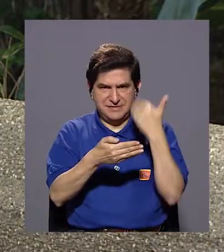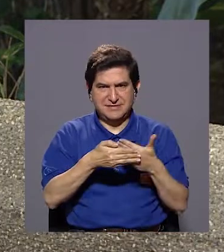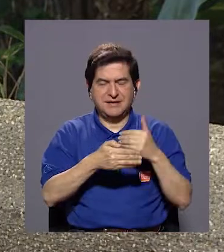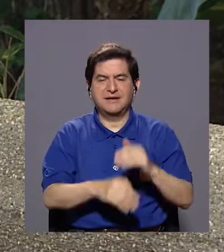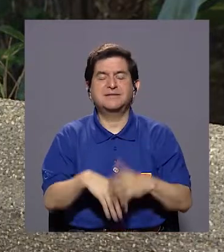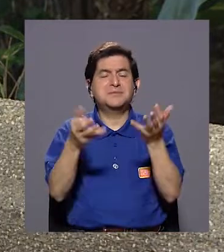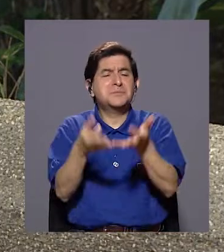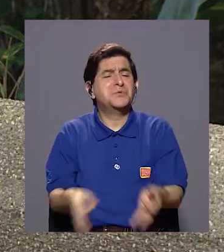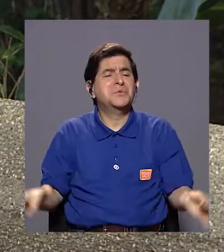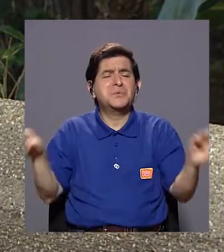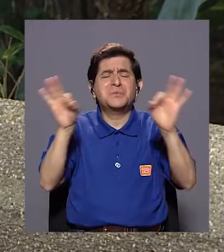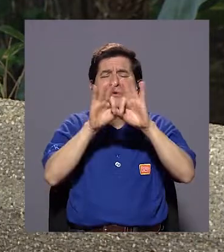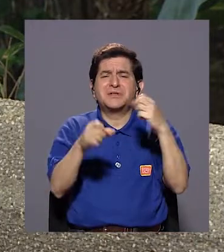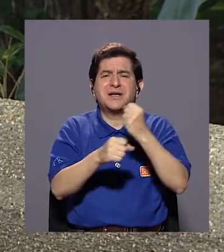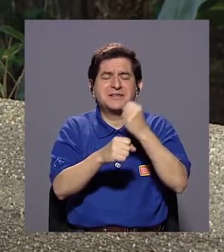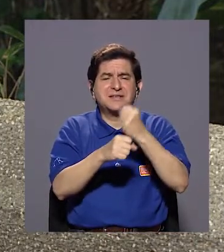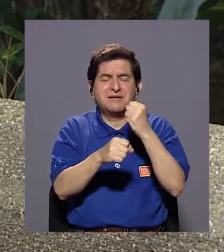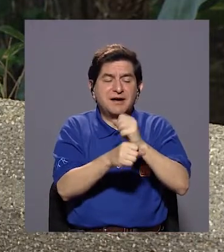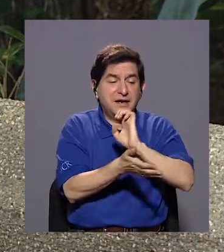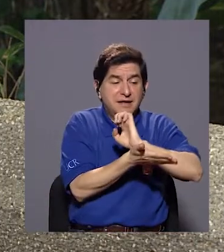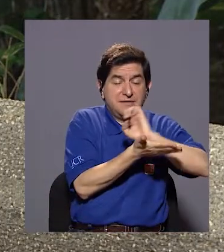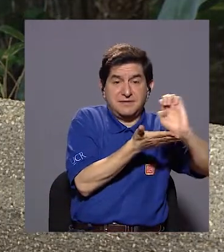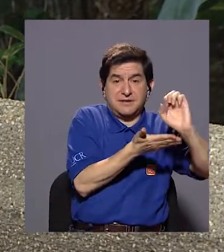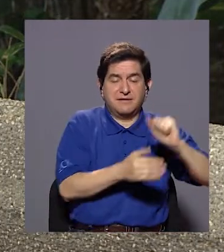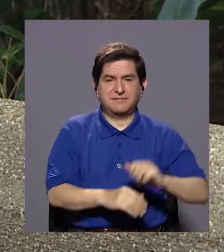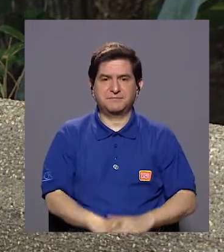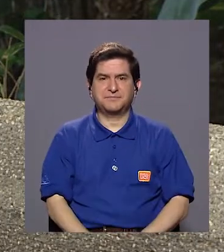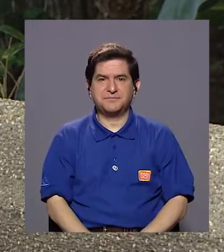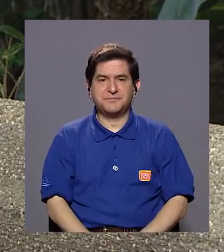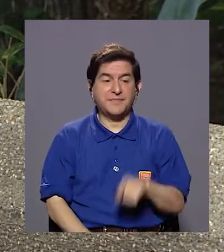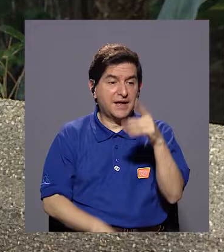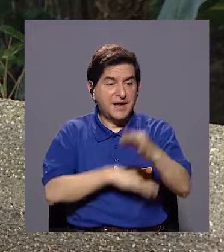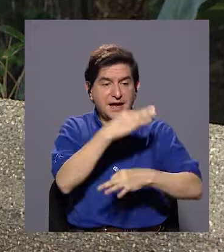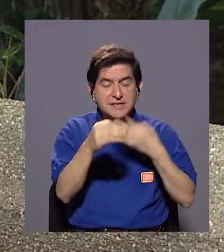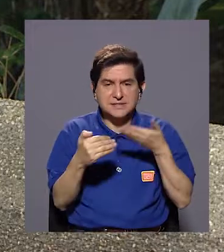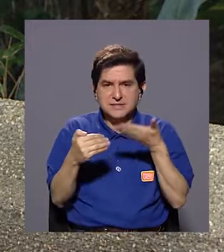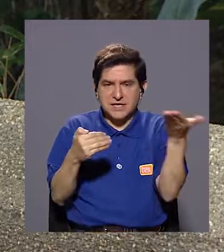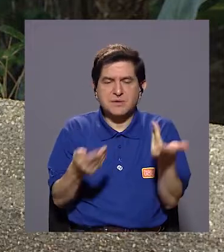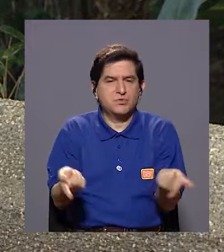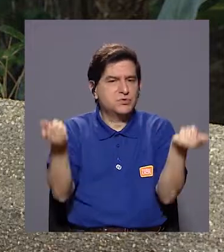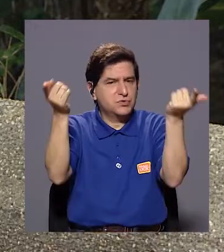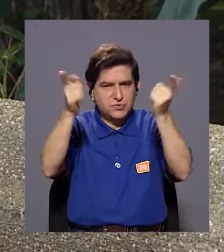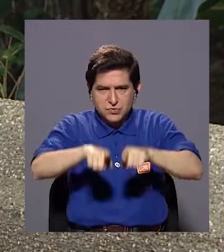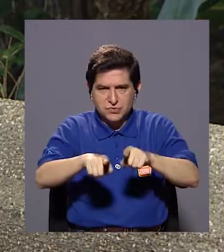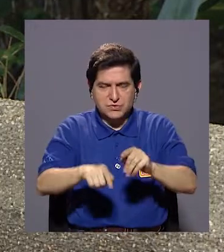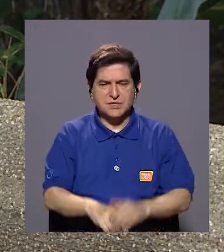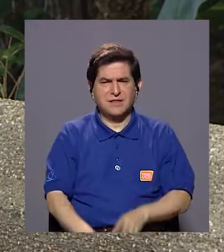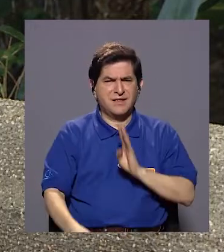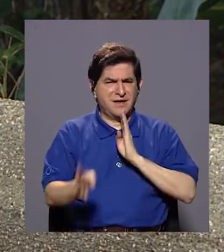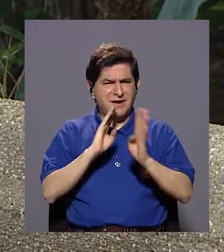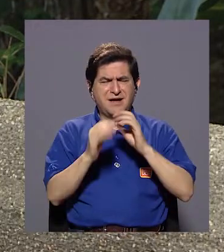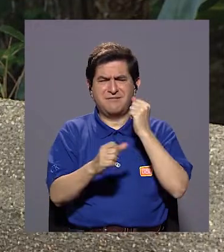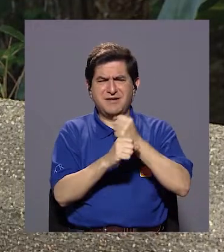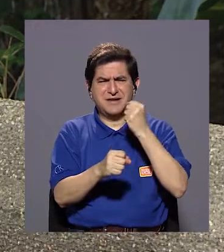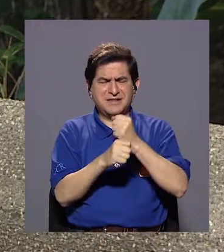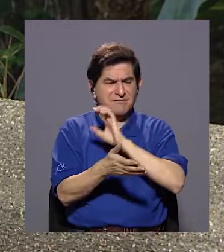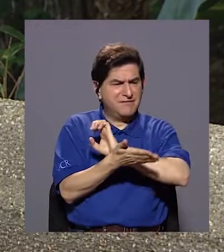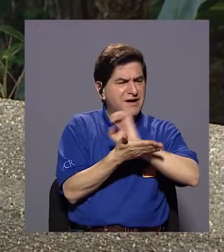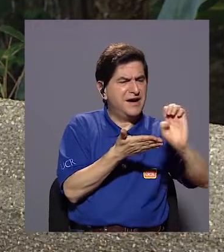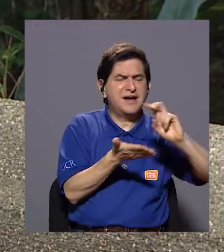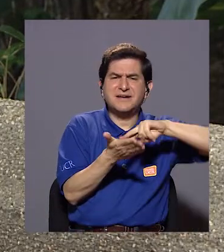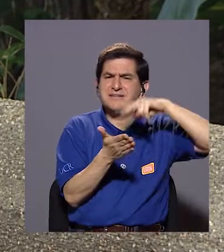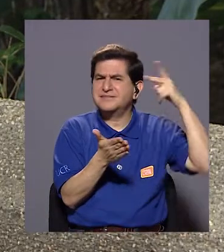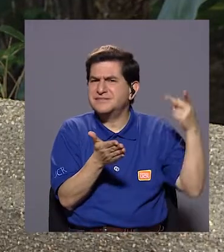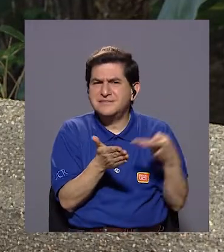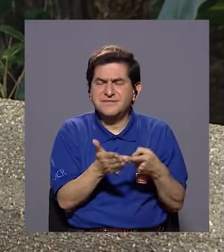principio también que es importante trabajar en la prevención, ¿verdad? Para que este tipo de cosas no se den. Y cuando nosotros hablamos de trabajar en la prevención,